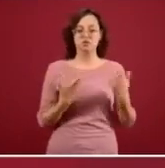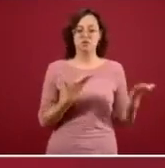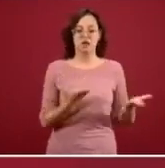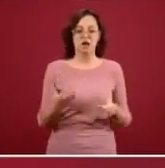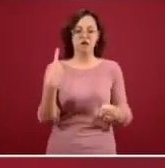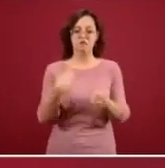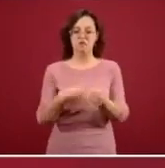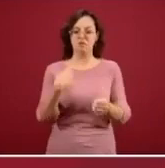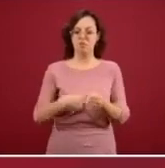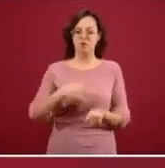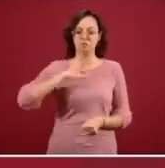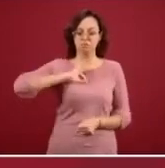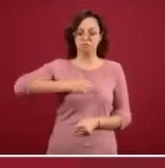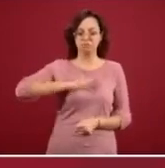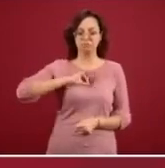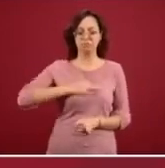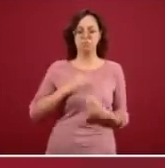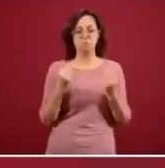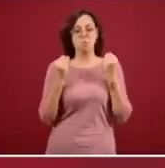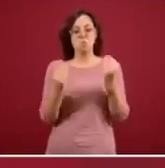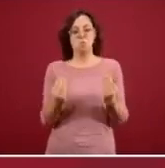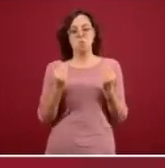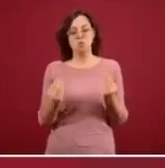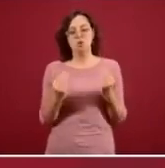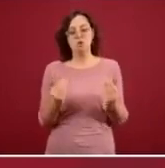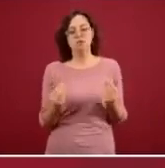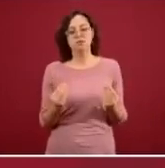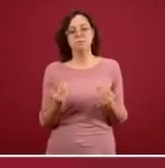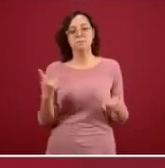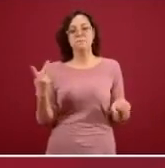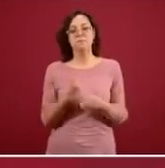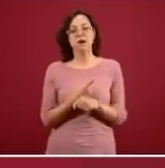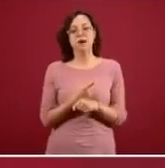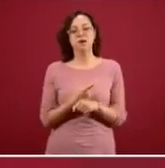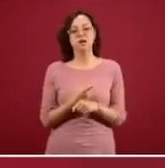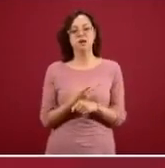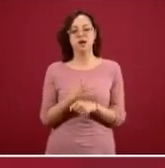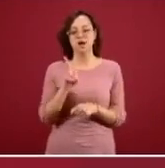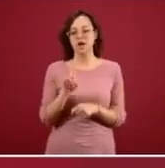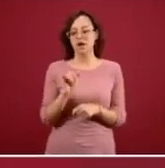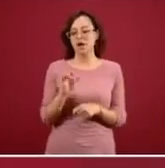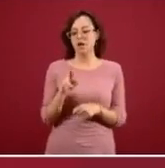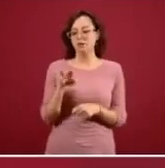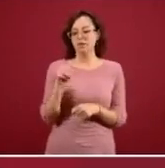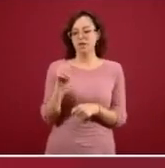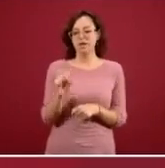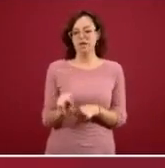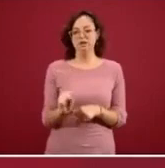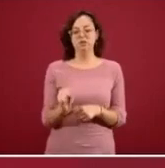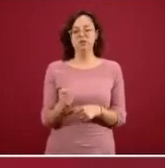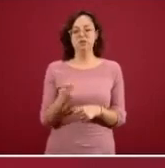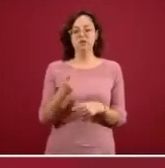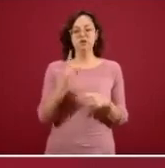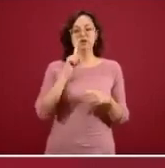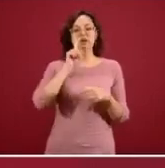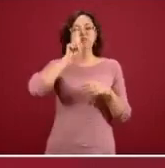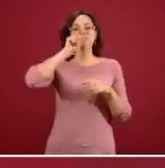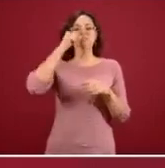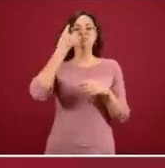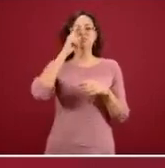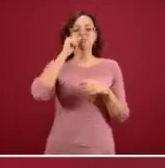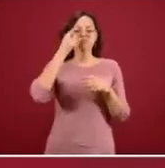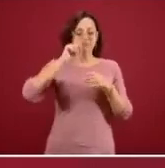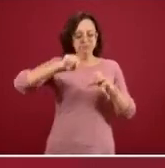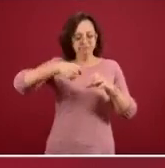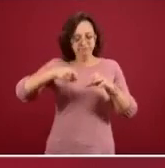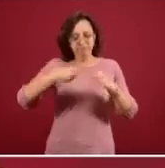viral le llamamos en esta enfermedad a la concentración de partículas de virus en la muestra que se toma. ¿Esto cómo